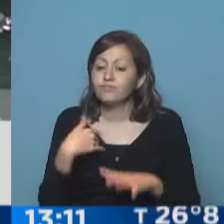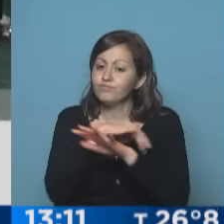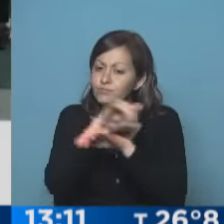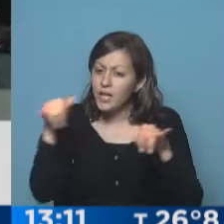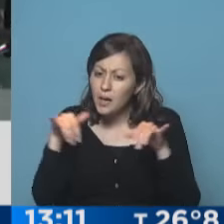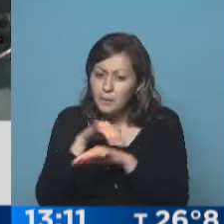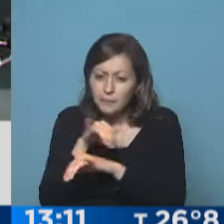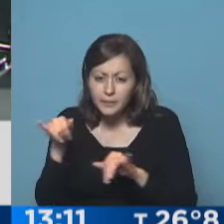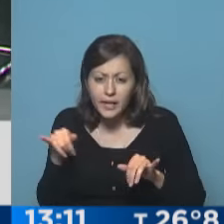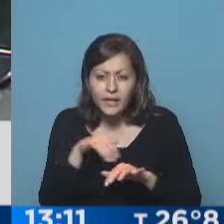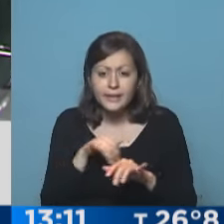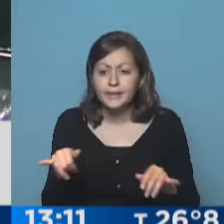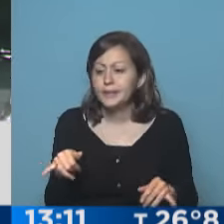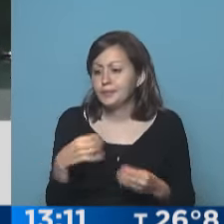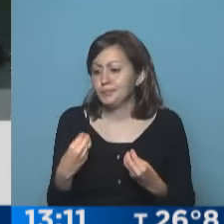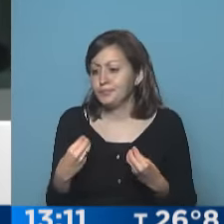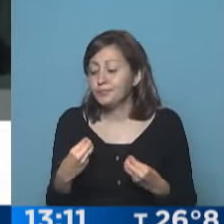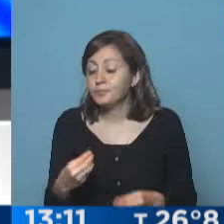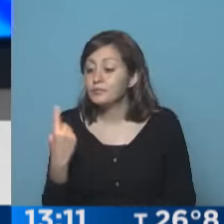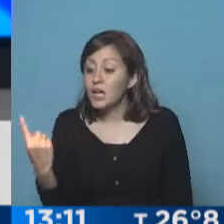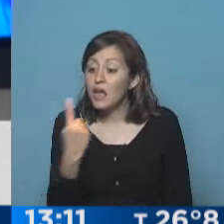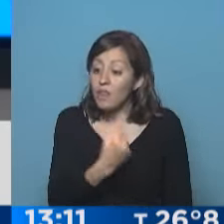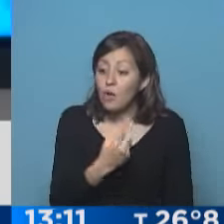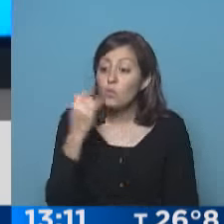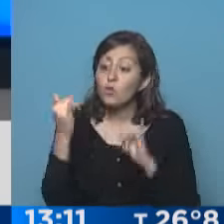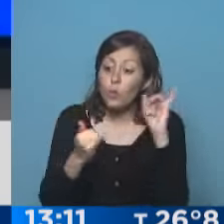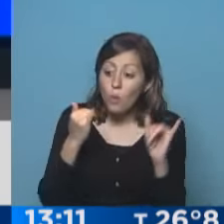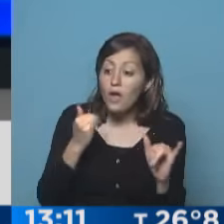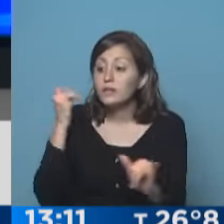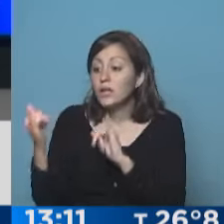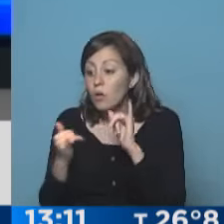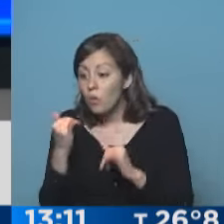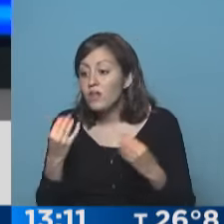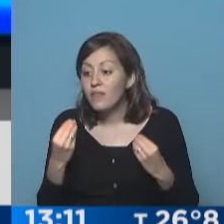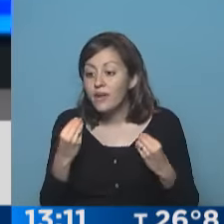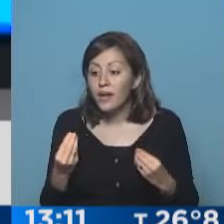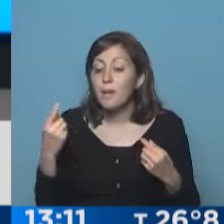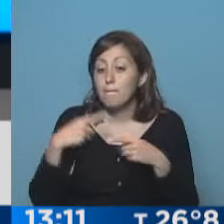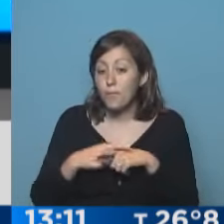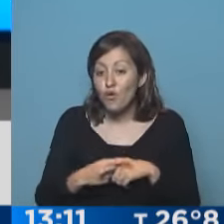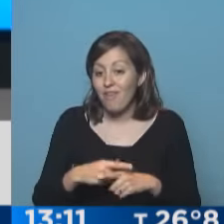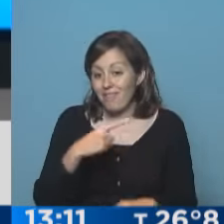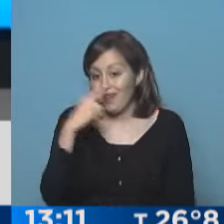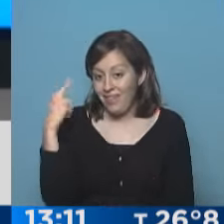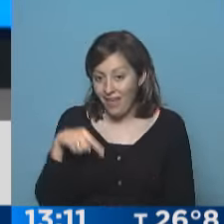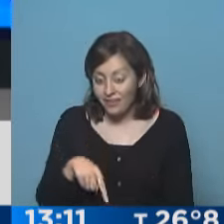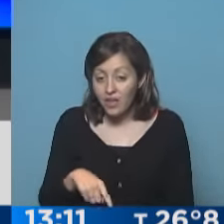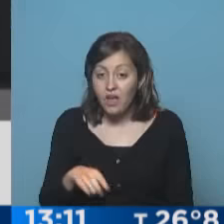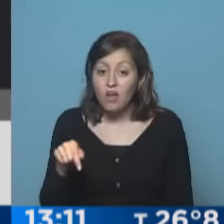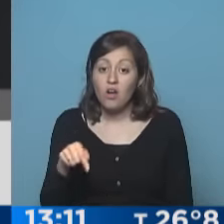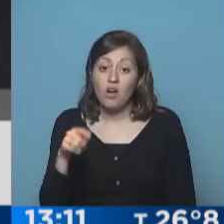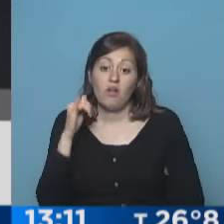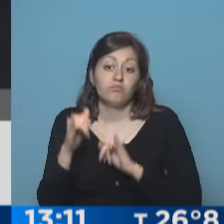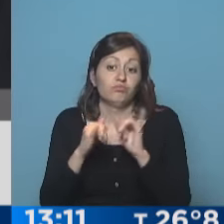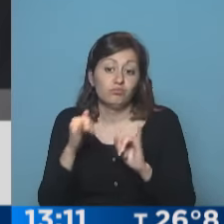Es que qué plantea cada uno de los candidatos en diferentes políticas de estado acá lo que vemos son lo que sucedió No